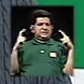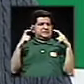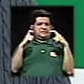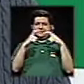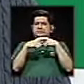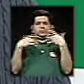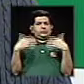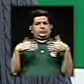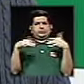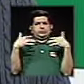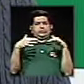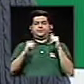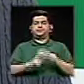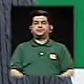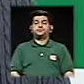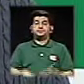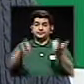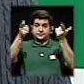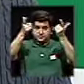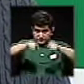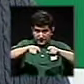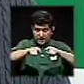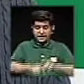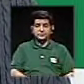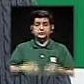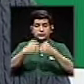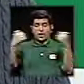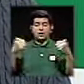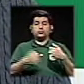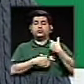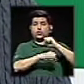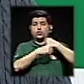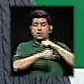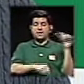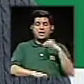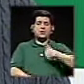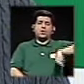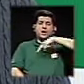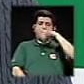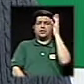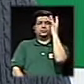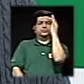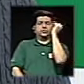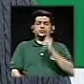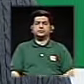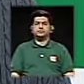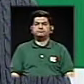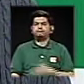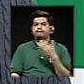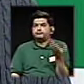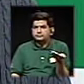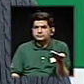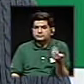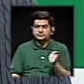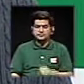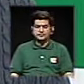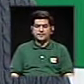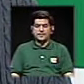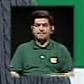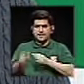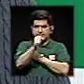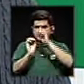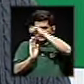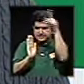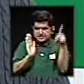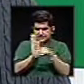todavía más en el caso de la autonomía municipal también nos preocupa mucho el hecho de que la sala